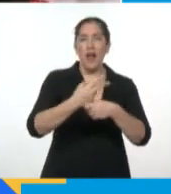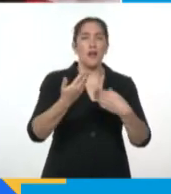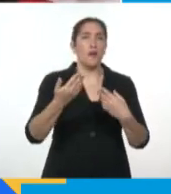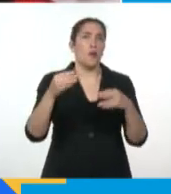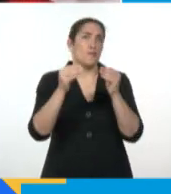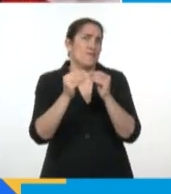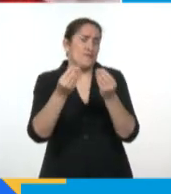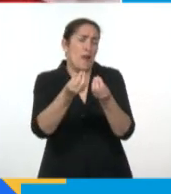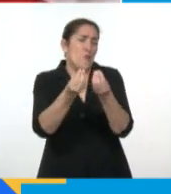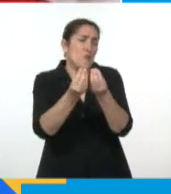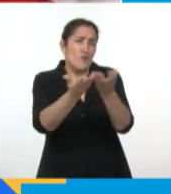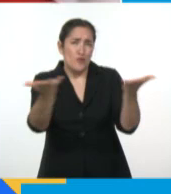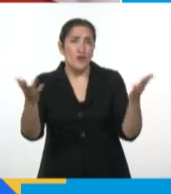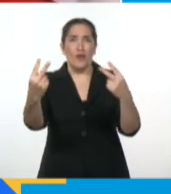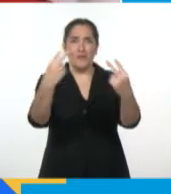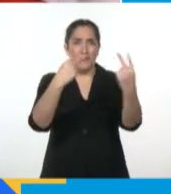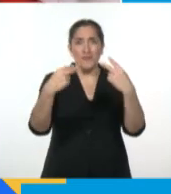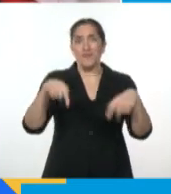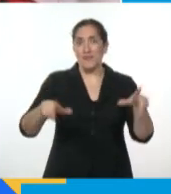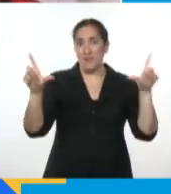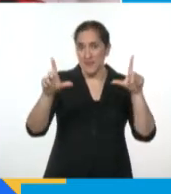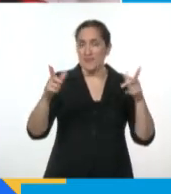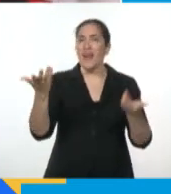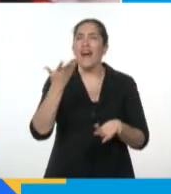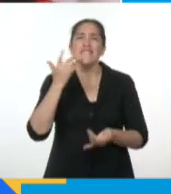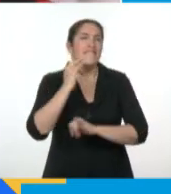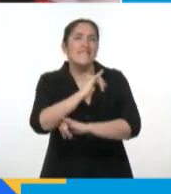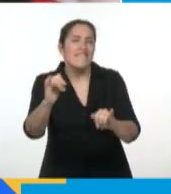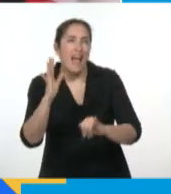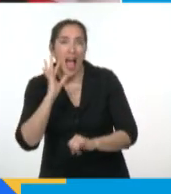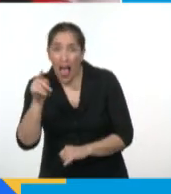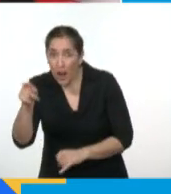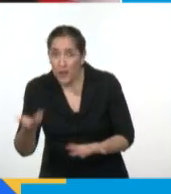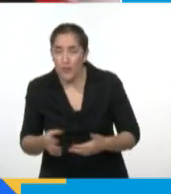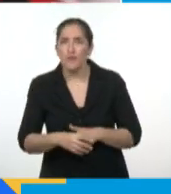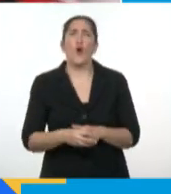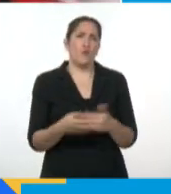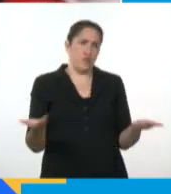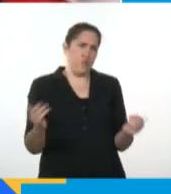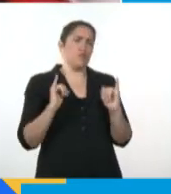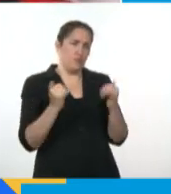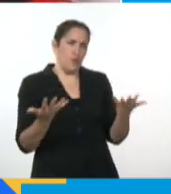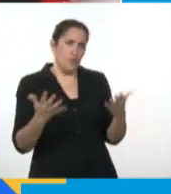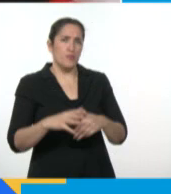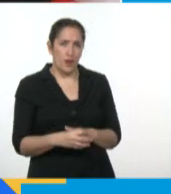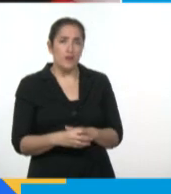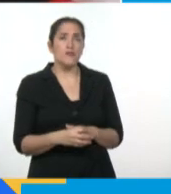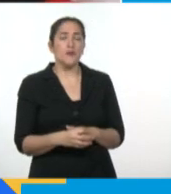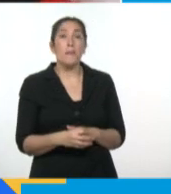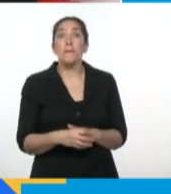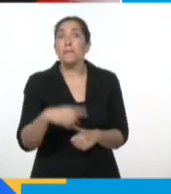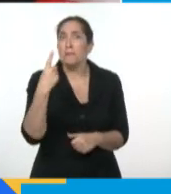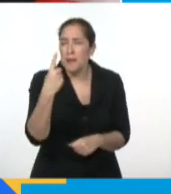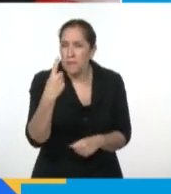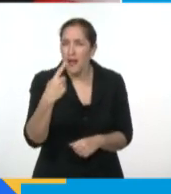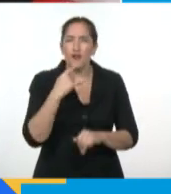niños, niñas y adolescentes en realidad ya que nos están mirando. ¿Te gustaría decirles algo? Ah, por supuesto. Primero quiero decirles